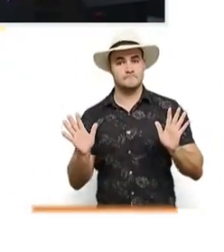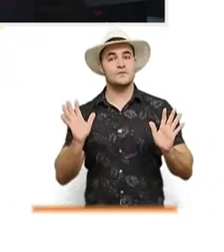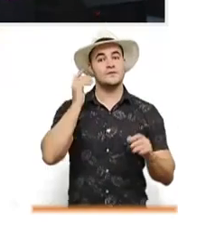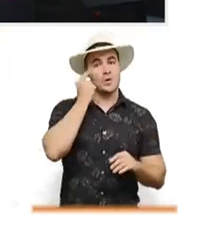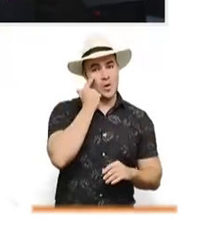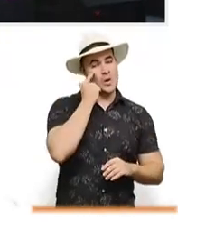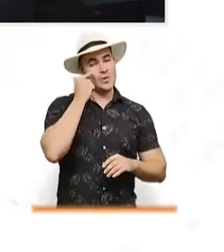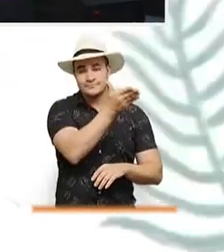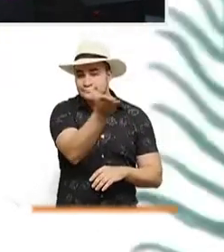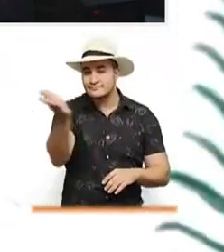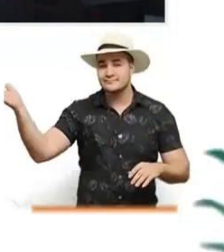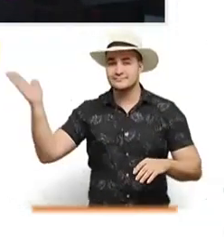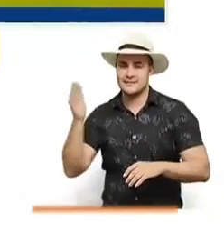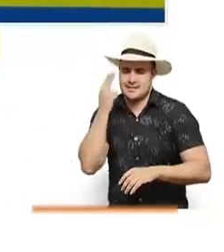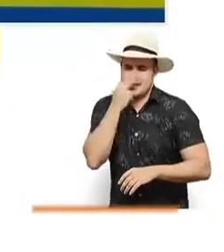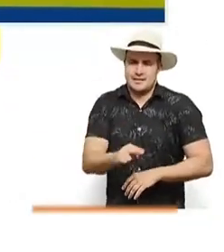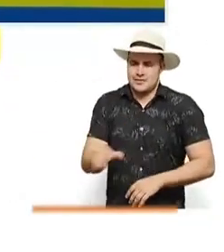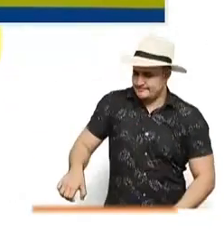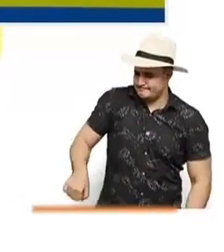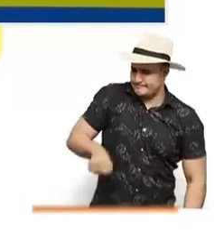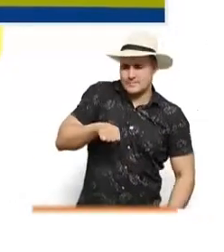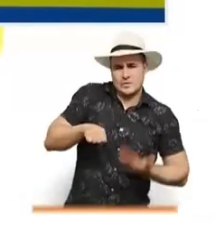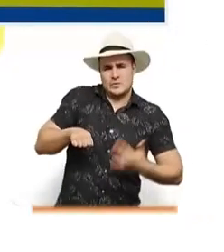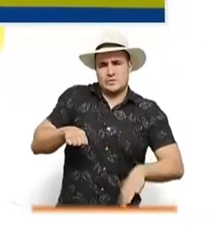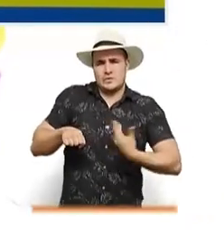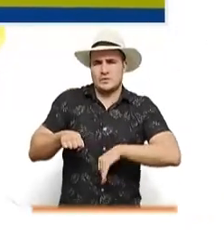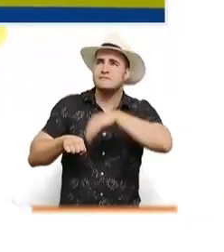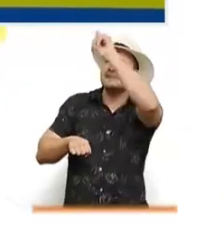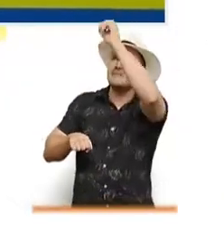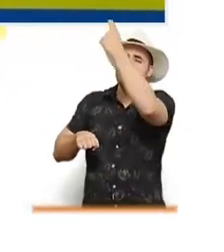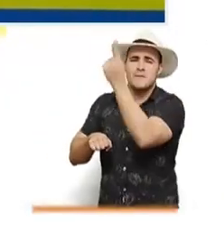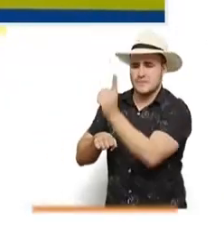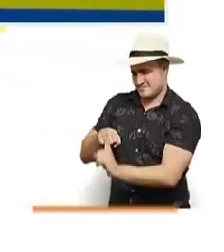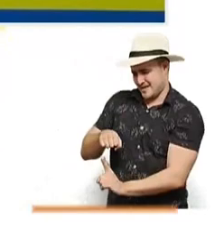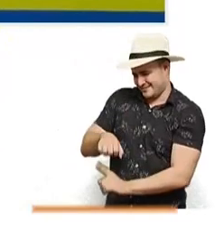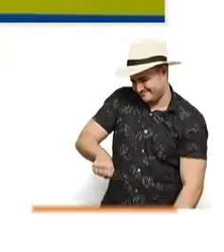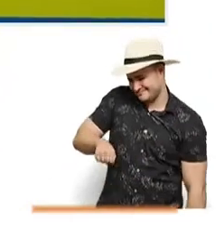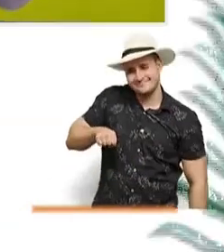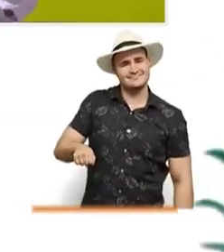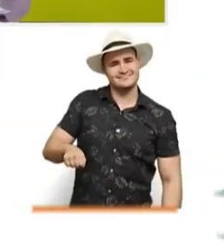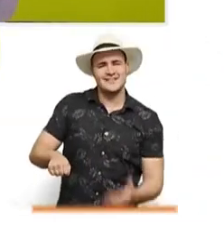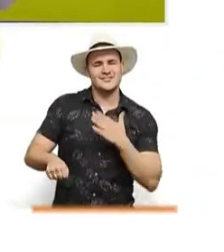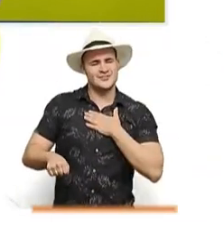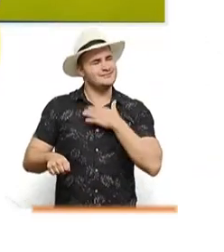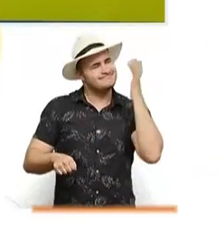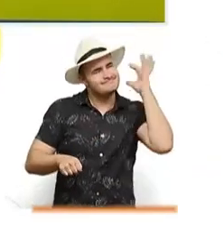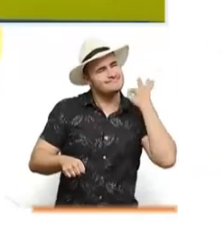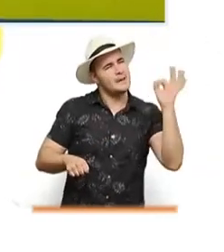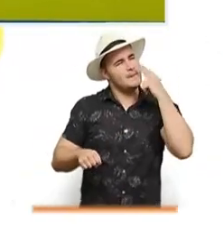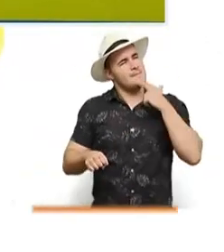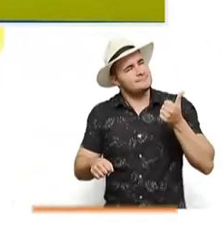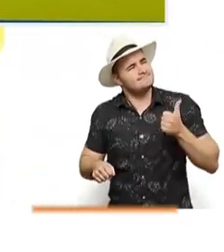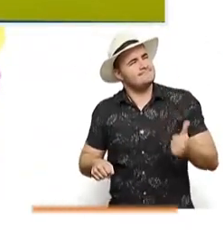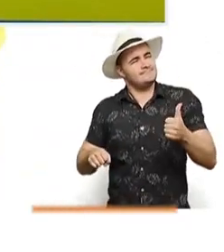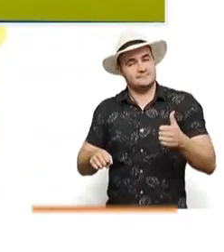tus hijos que son bajados del cielo. Y si eres el mejor padre, serás